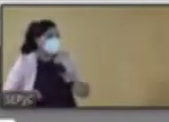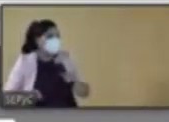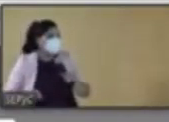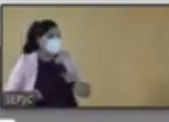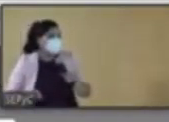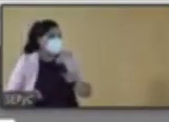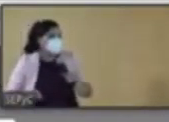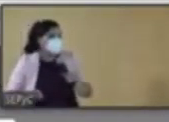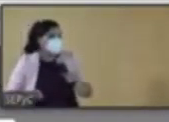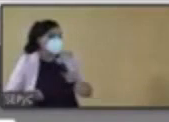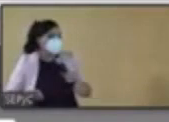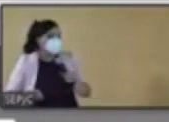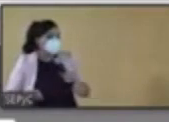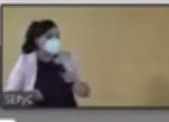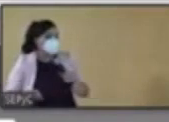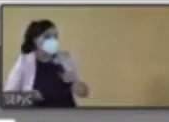pago,